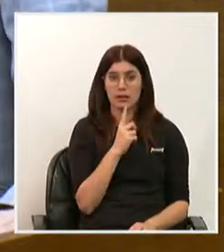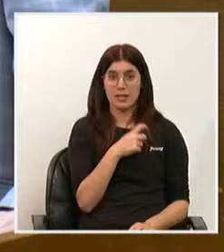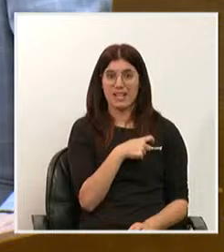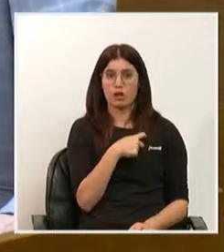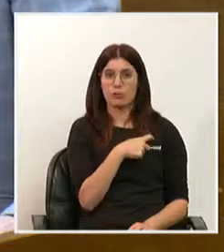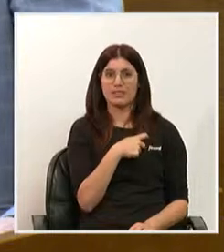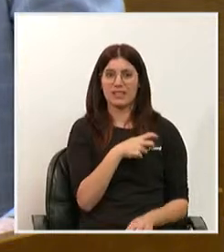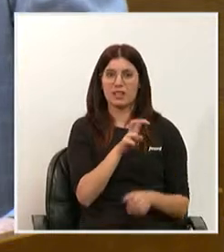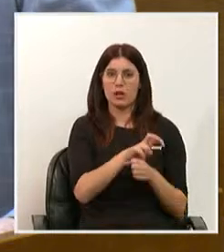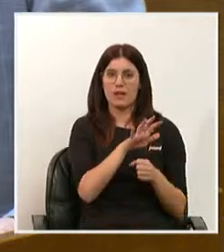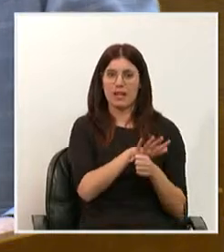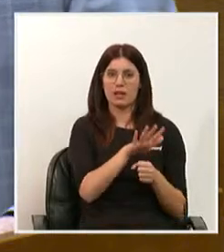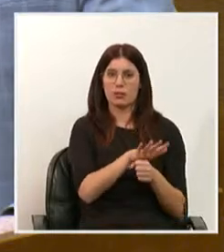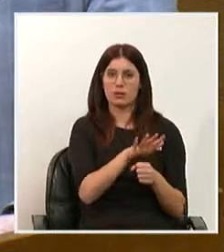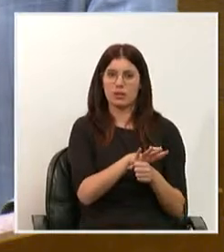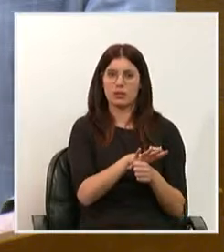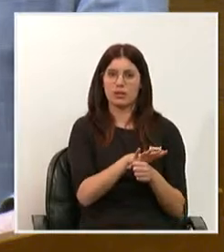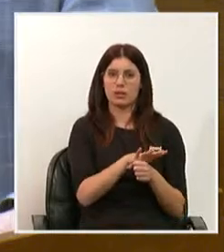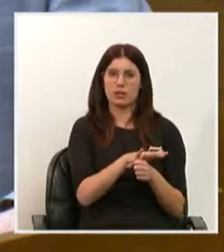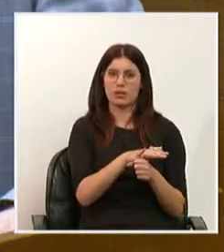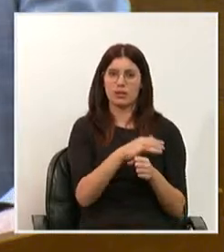de agricultura es